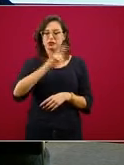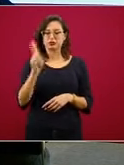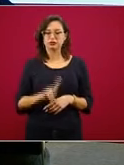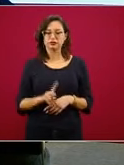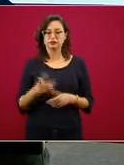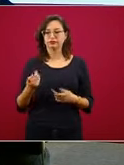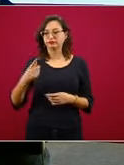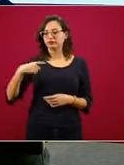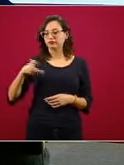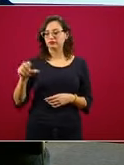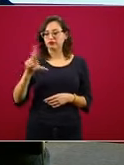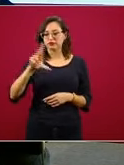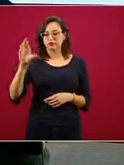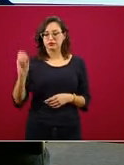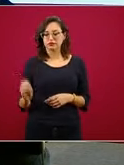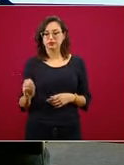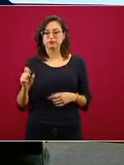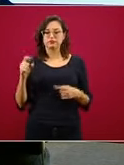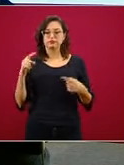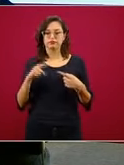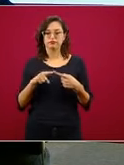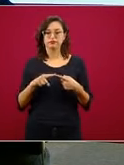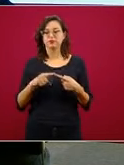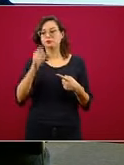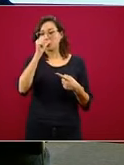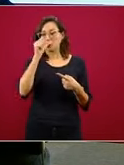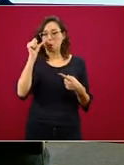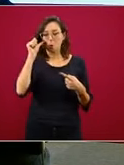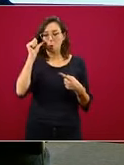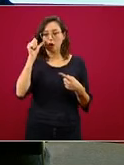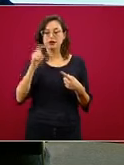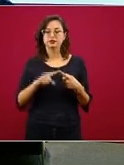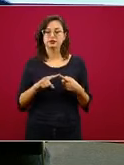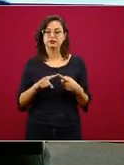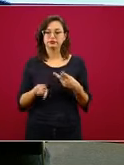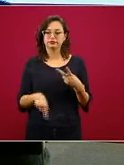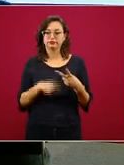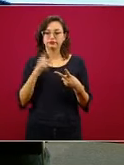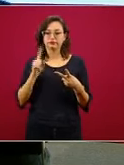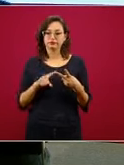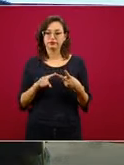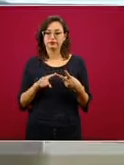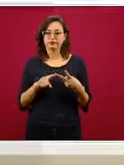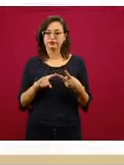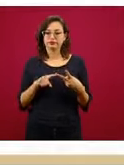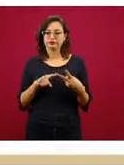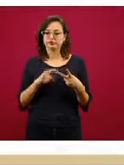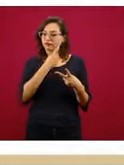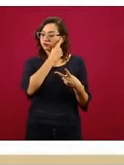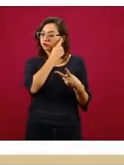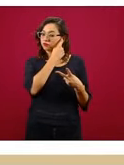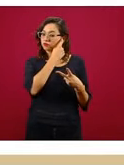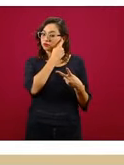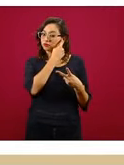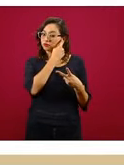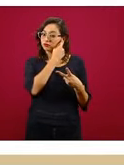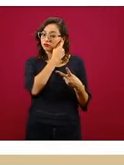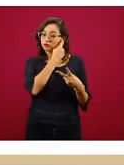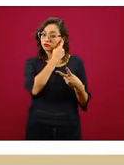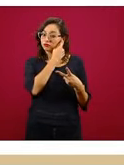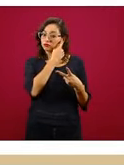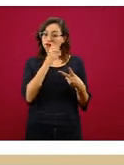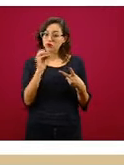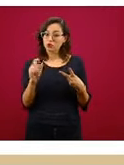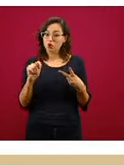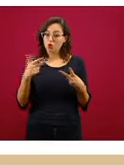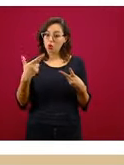Quintana Roo. Está en el municipio de Benito Juárez, está en el municipio de Otompe Blanco,